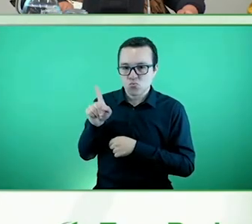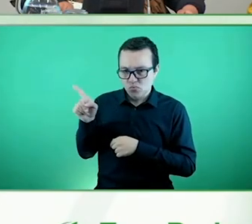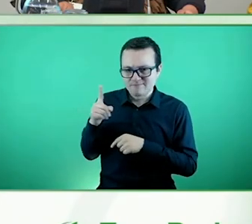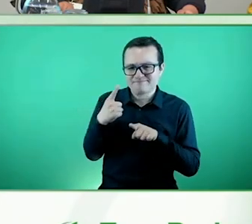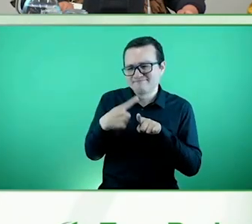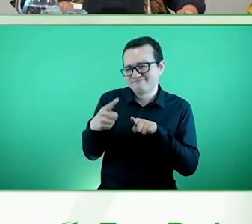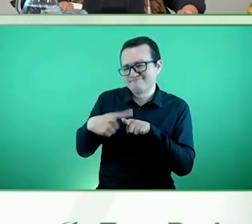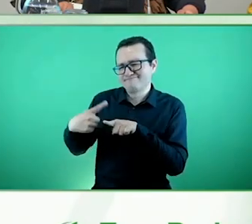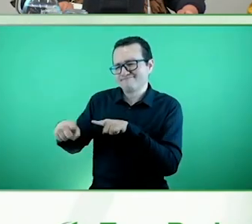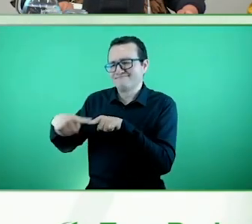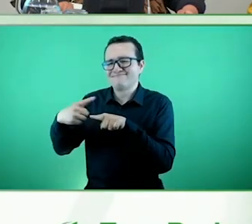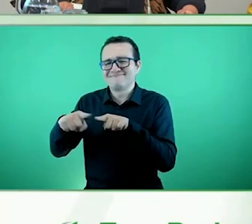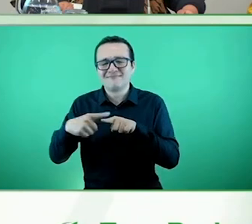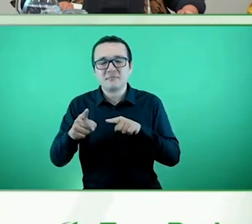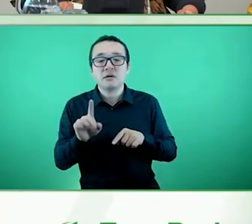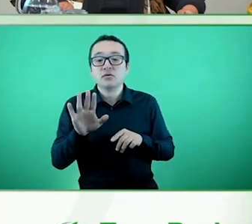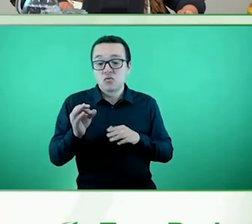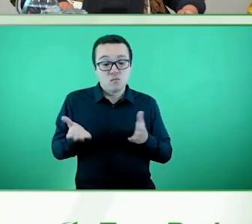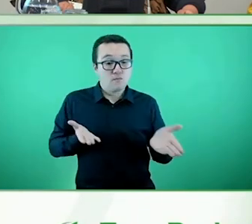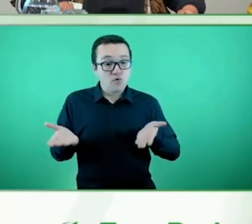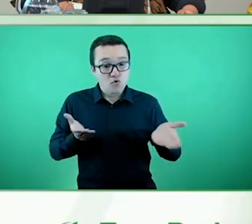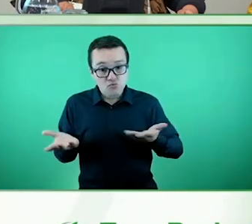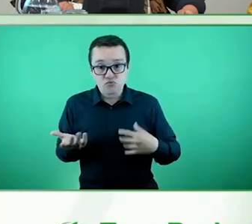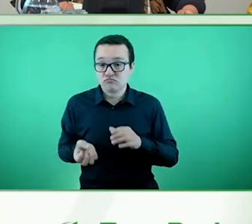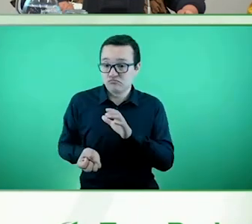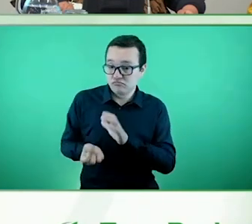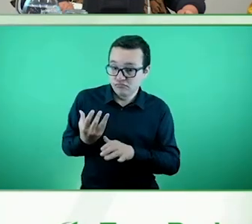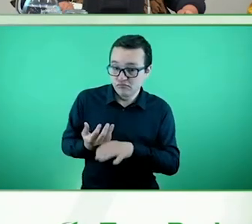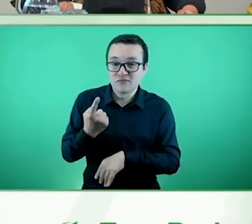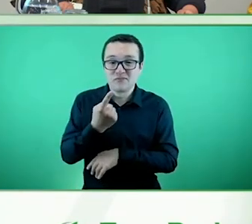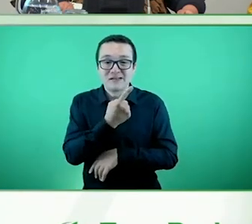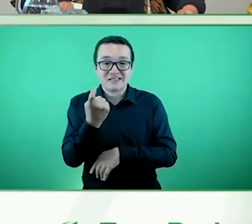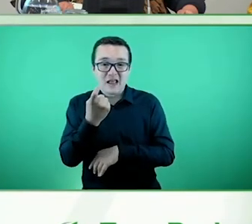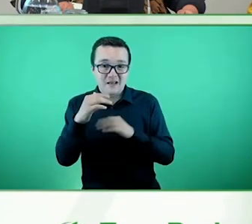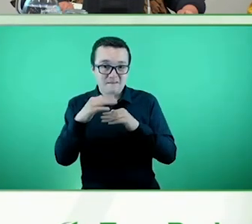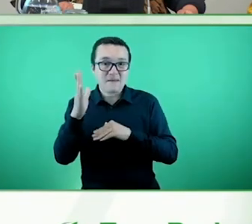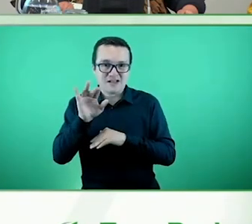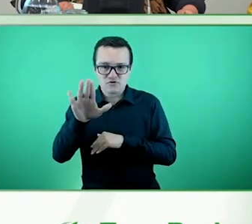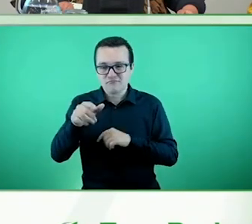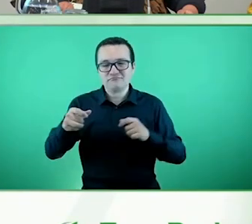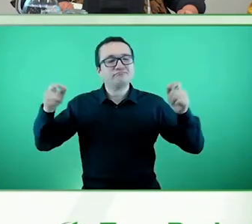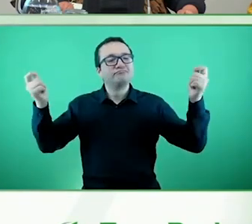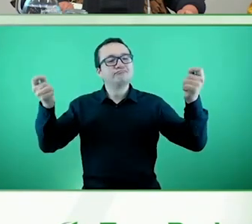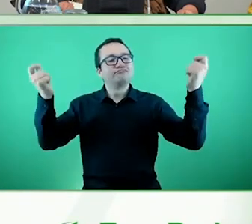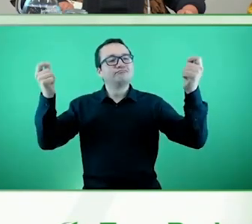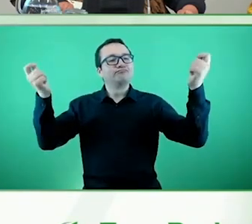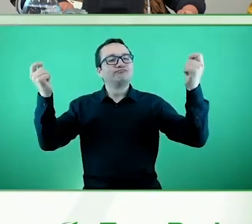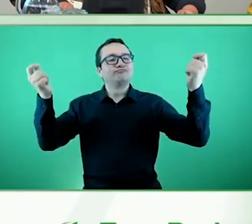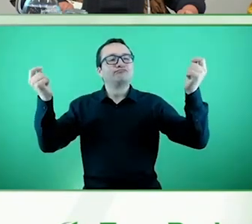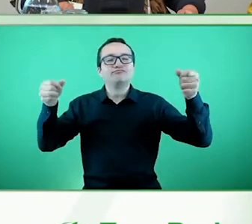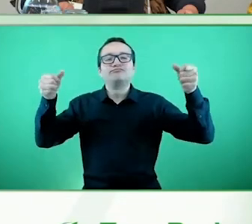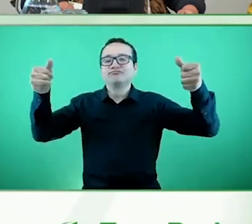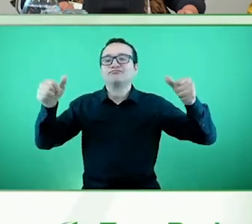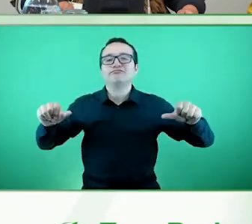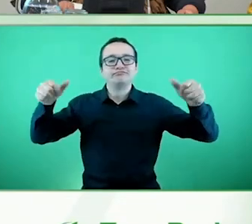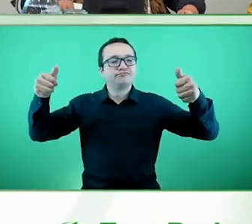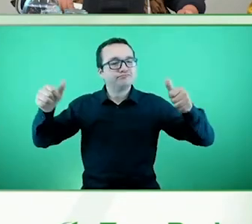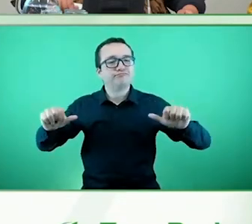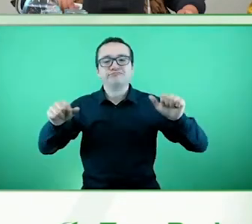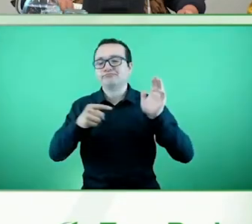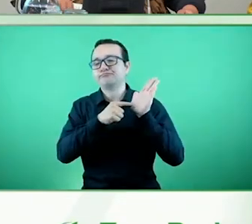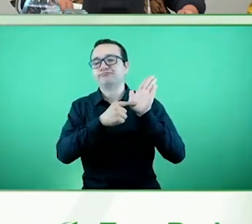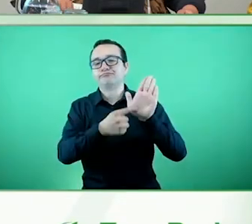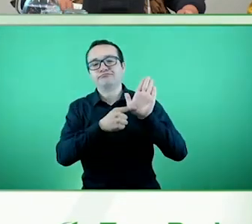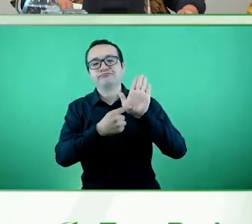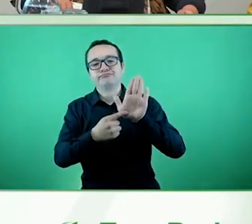servicios que son ofrecidos en el sitio web, donde más de 23 emprendimientos también están